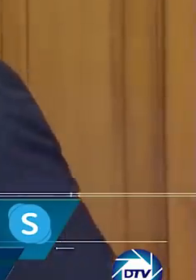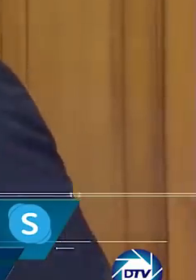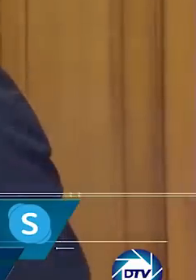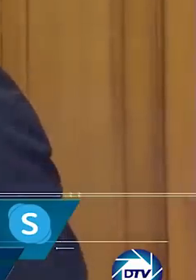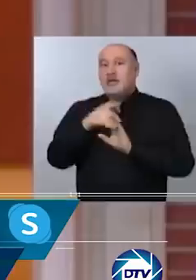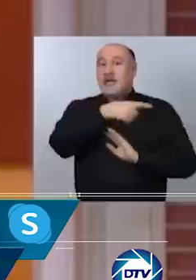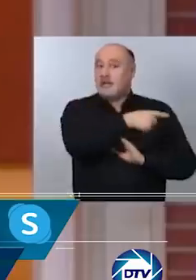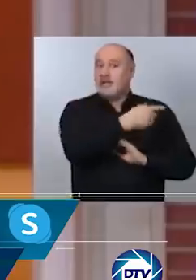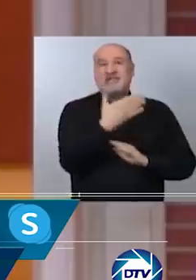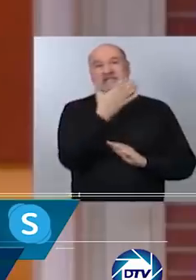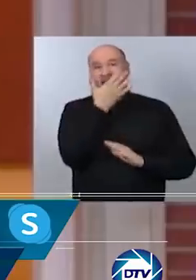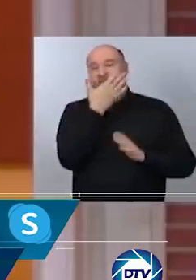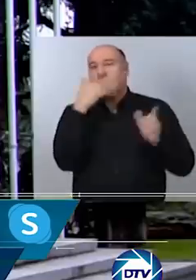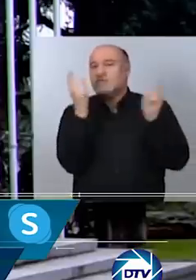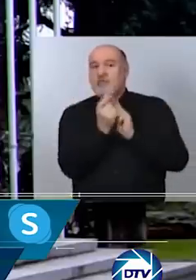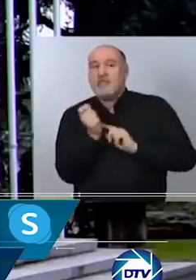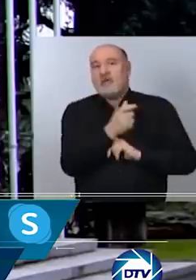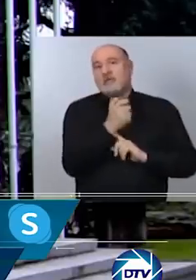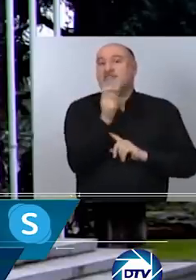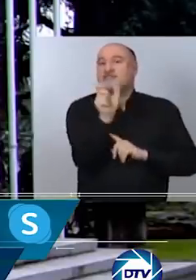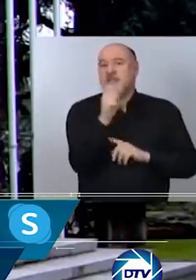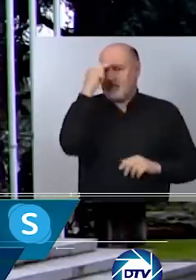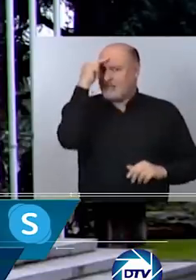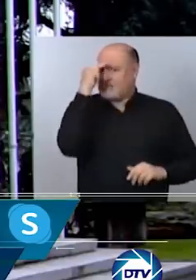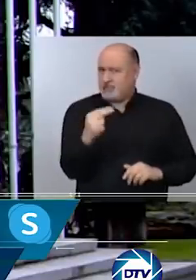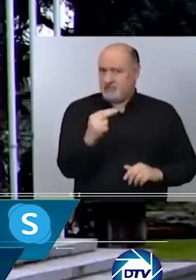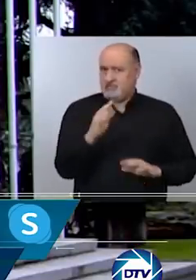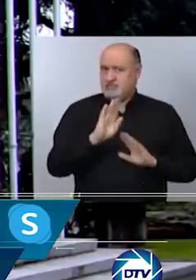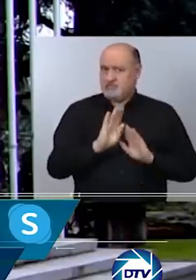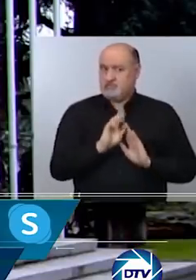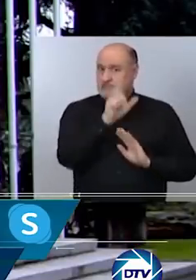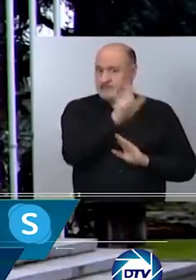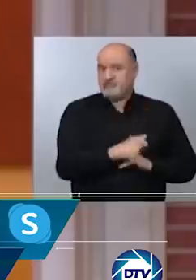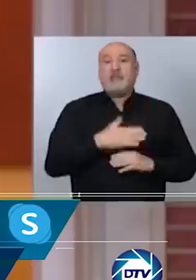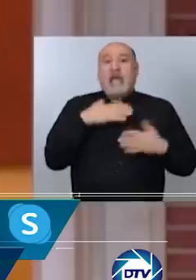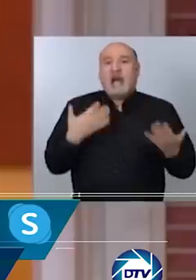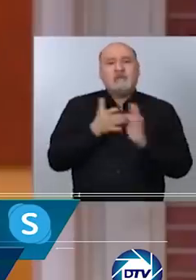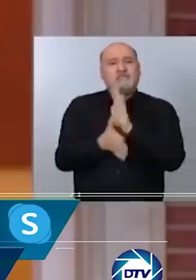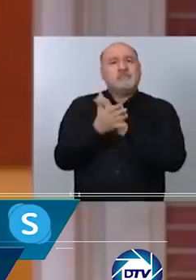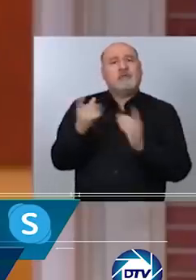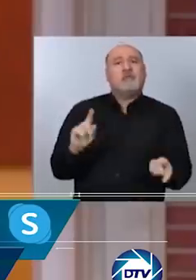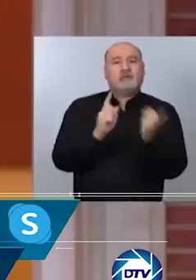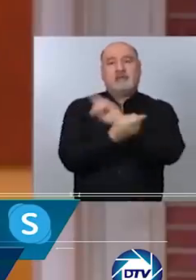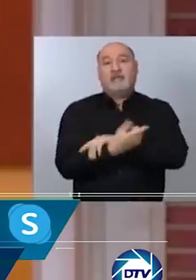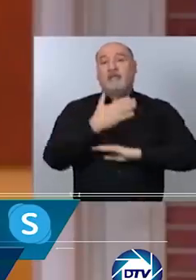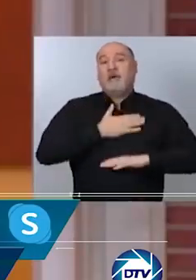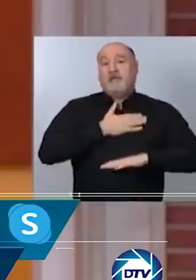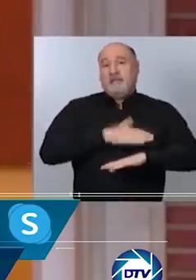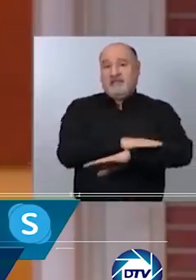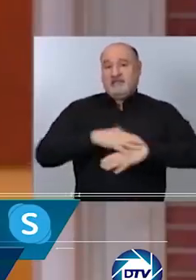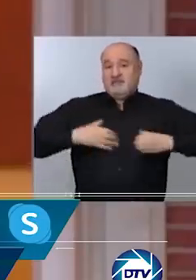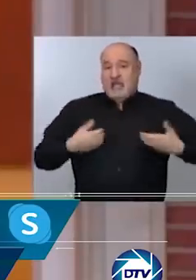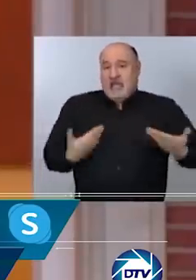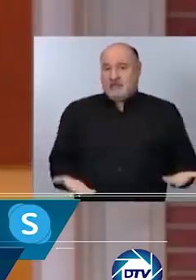la piedra angular de los presupuestos, que es el PIB, es decir, ¿se puede